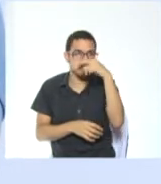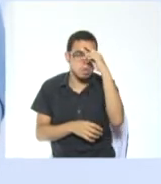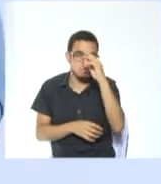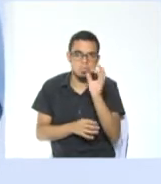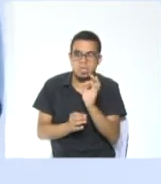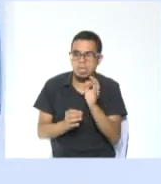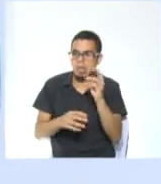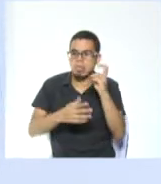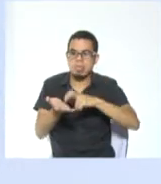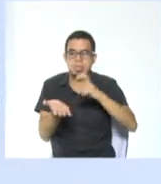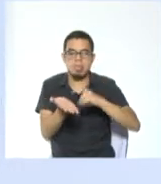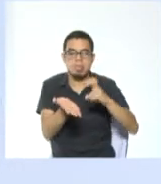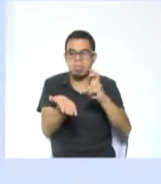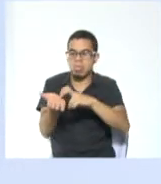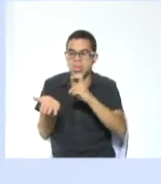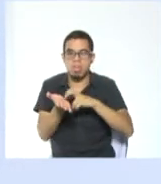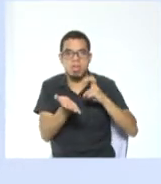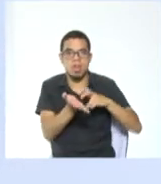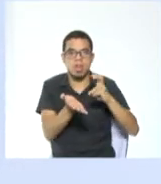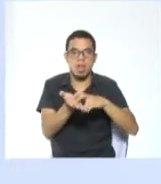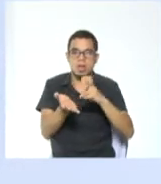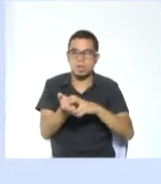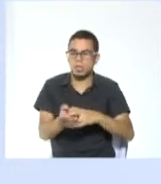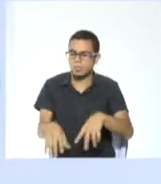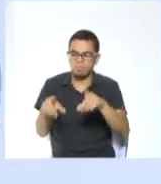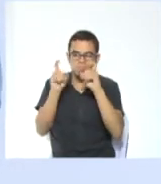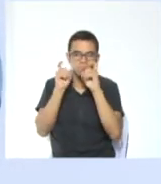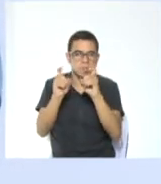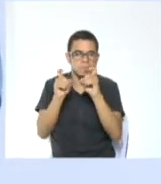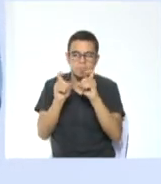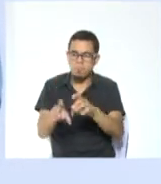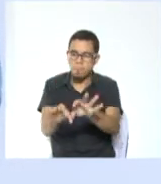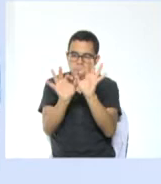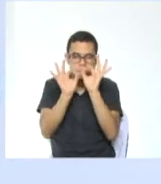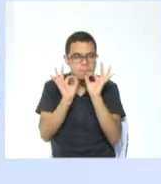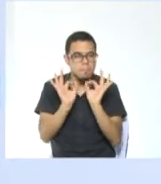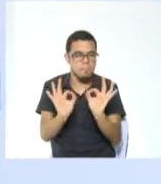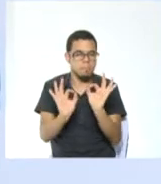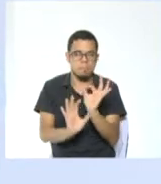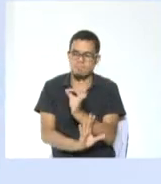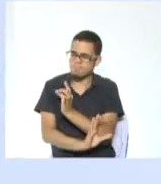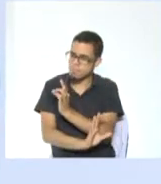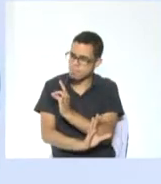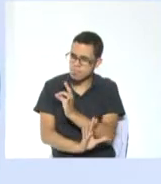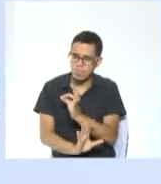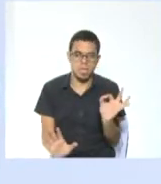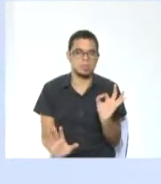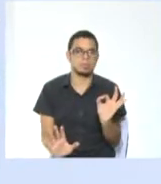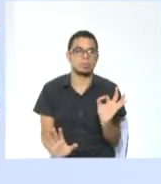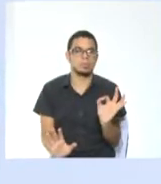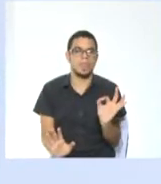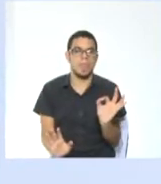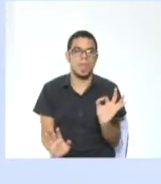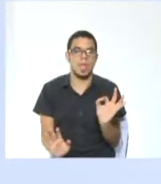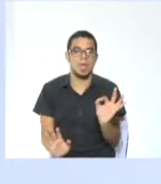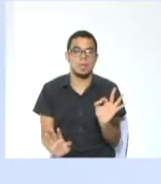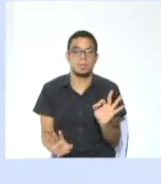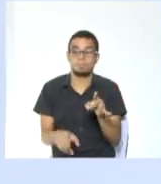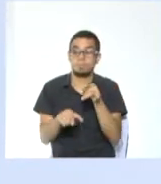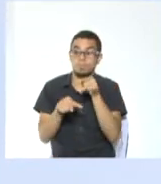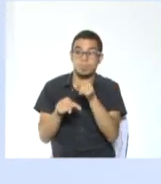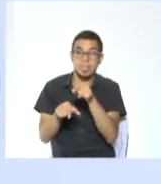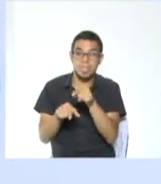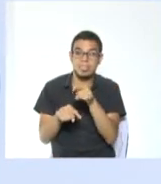intranquilo, muy intranquilo. Y lo hizo de una manera tan bien, pero tan bien,